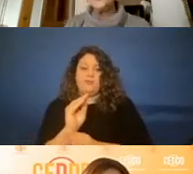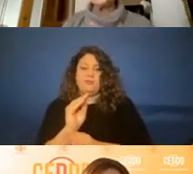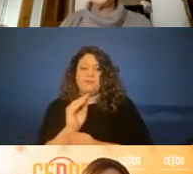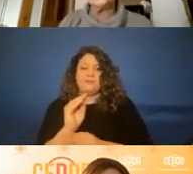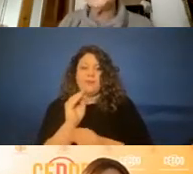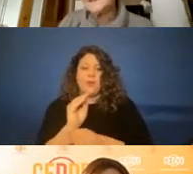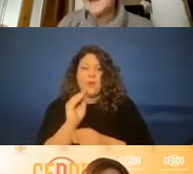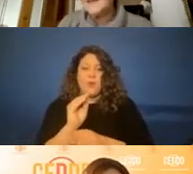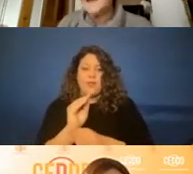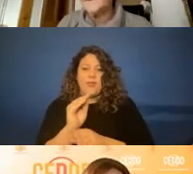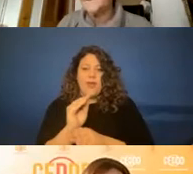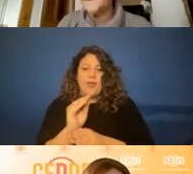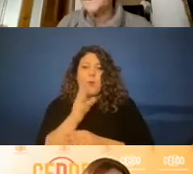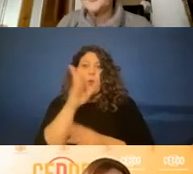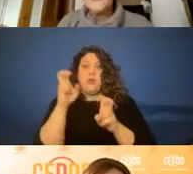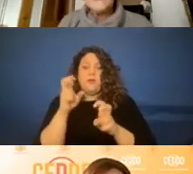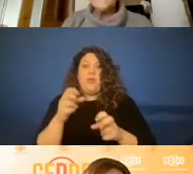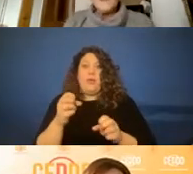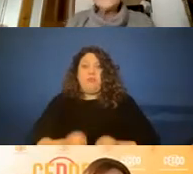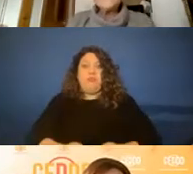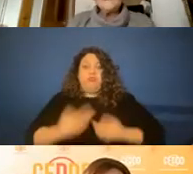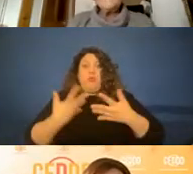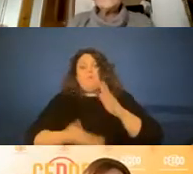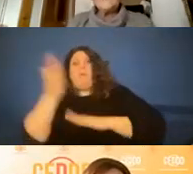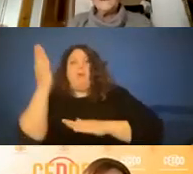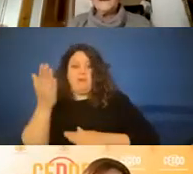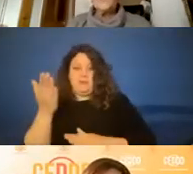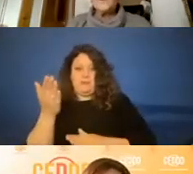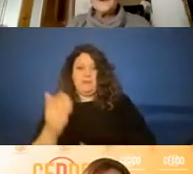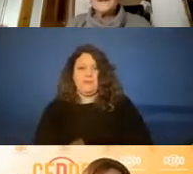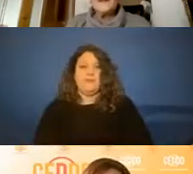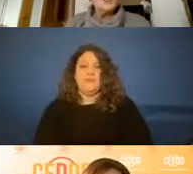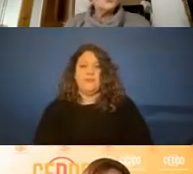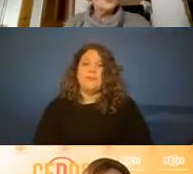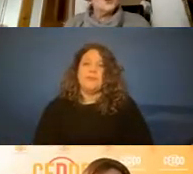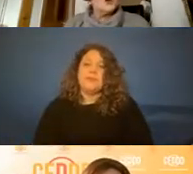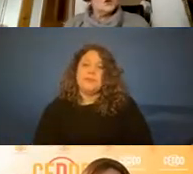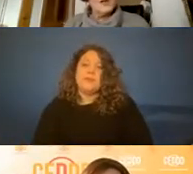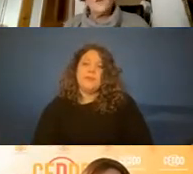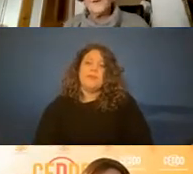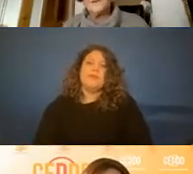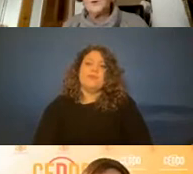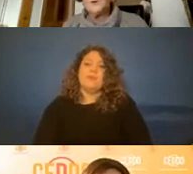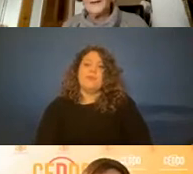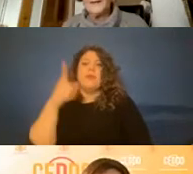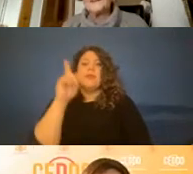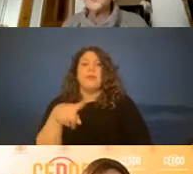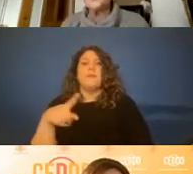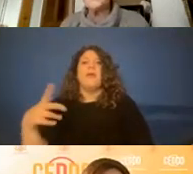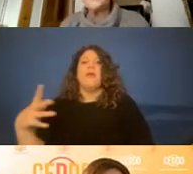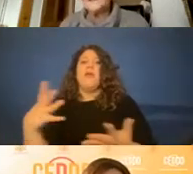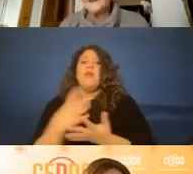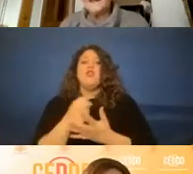esas pulsiones de salida. Hay que también trabajar muy bien todos los encuentros para que